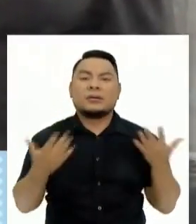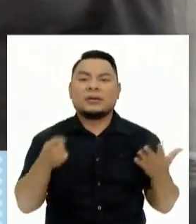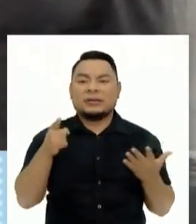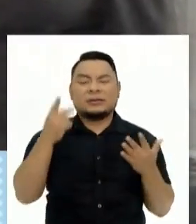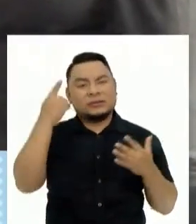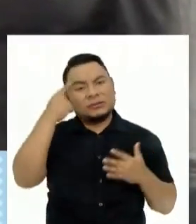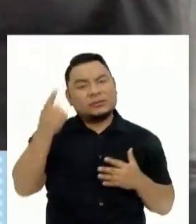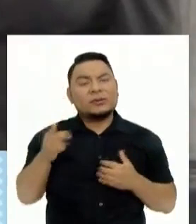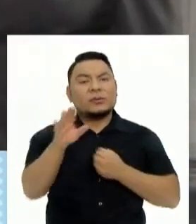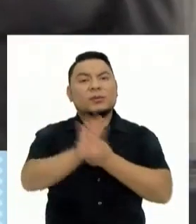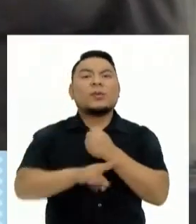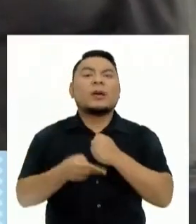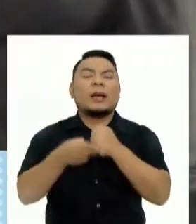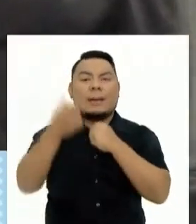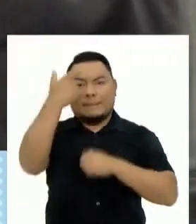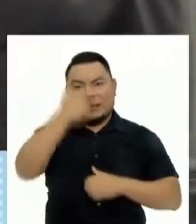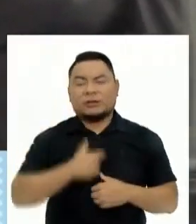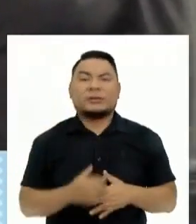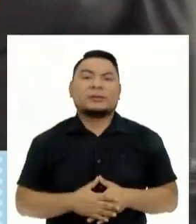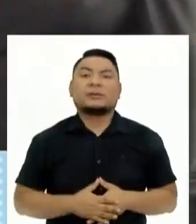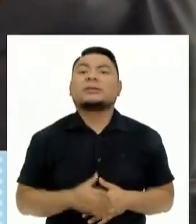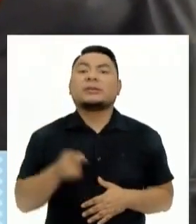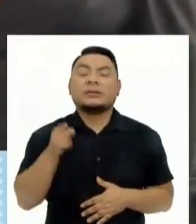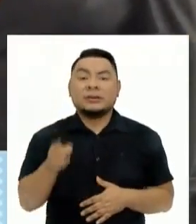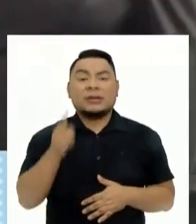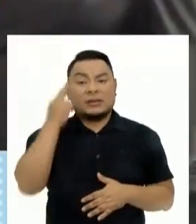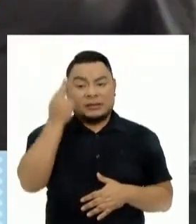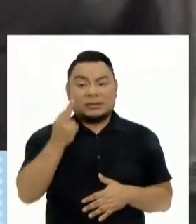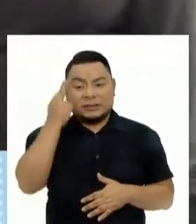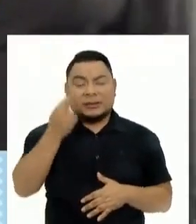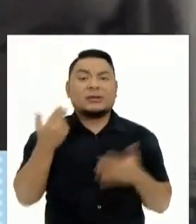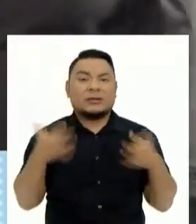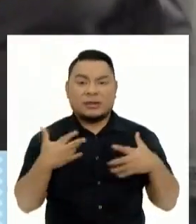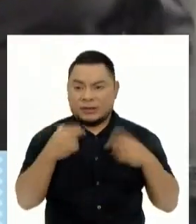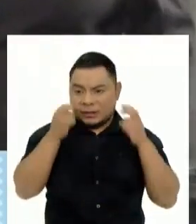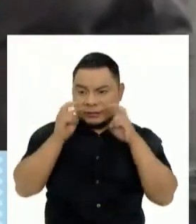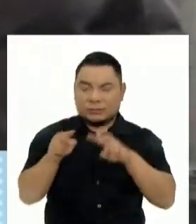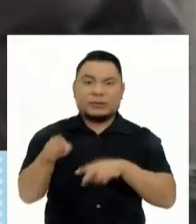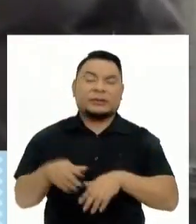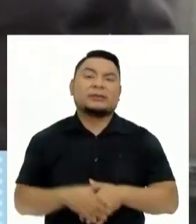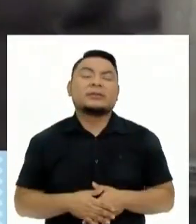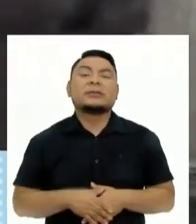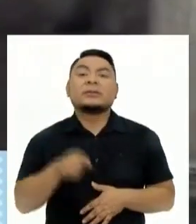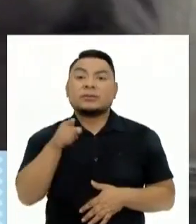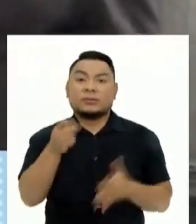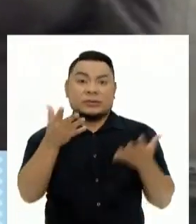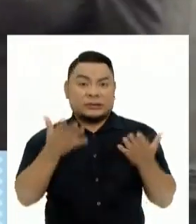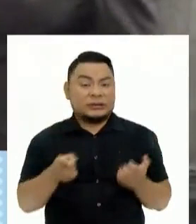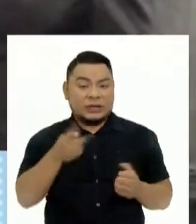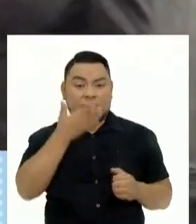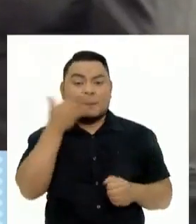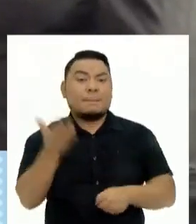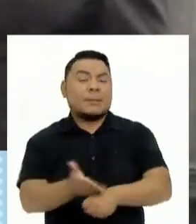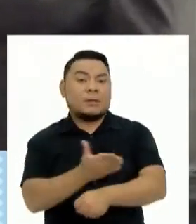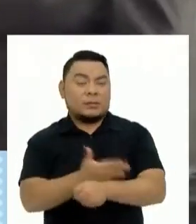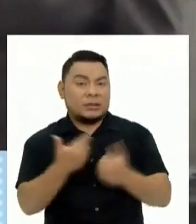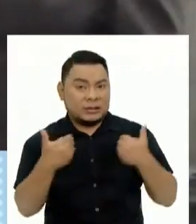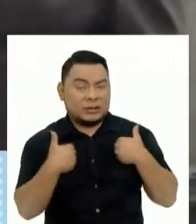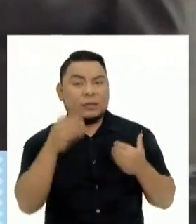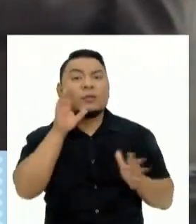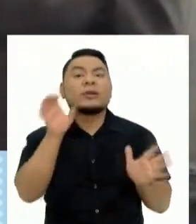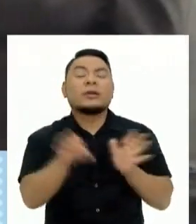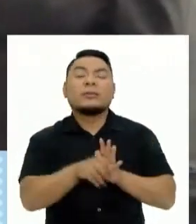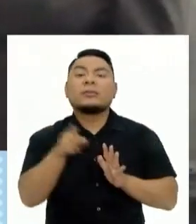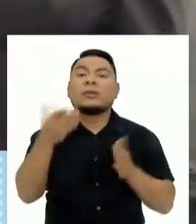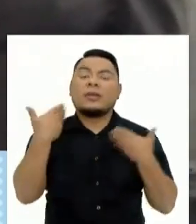términos de su seguridad personal. Esas son las razones por las que hemos observado. Si lo que se quería era mejorar lo que tenemos, por ejemplo,